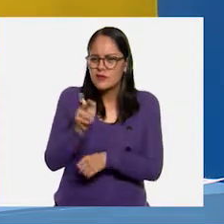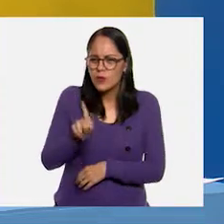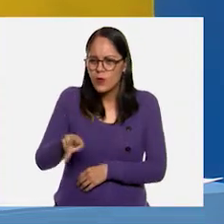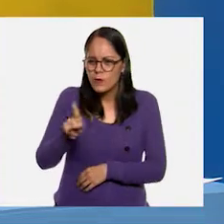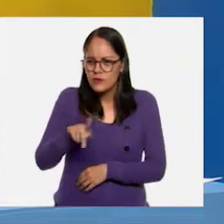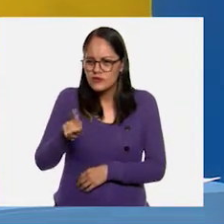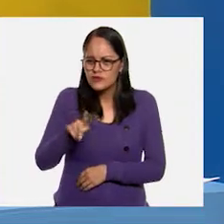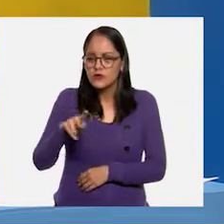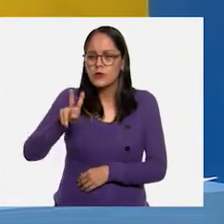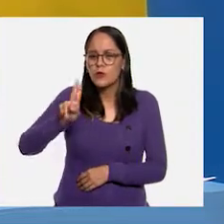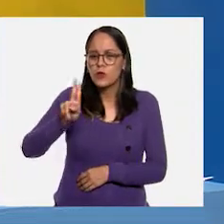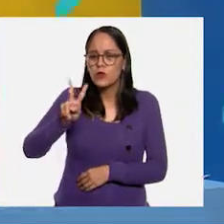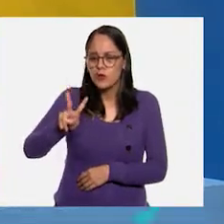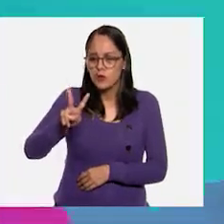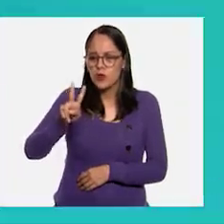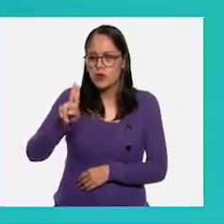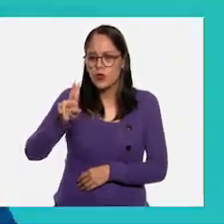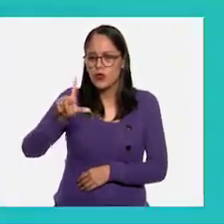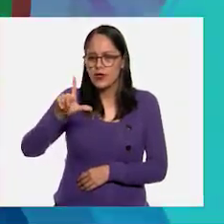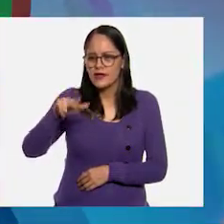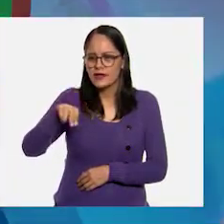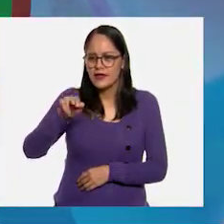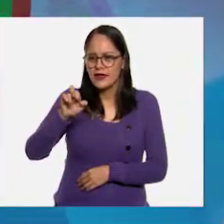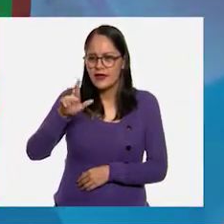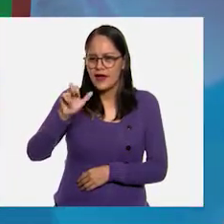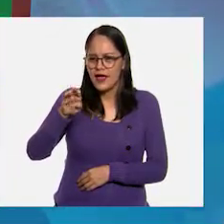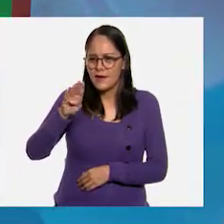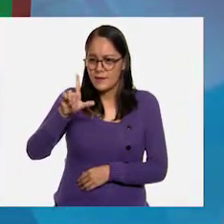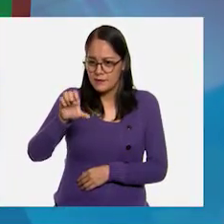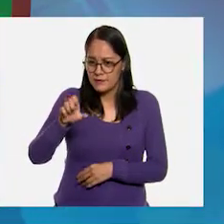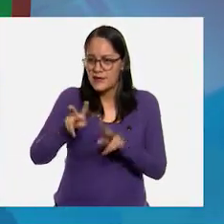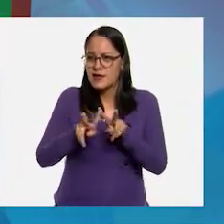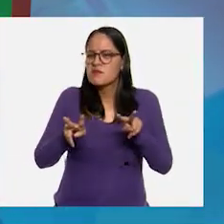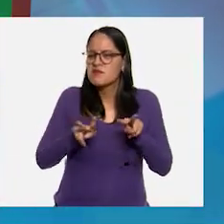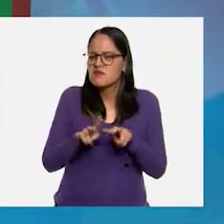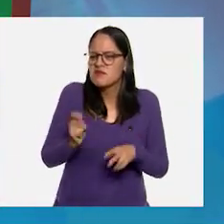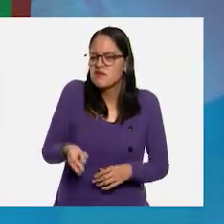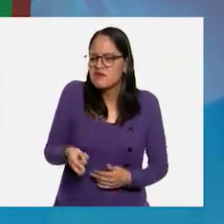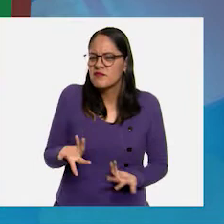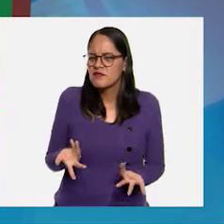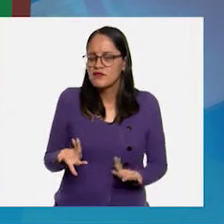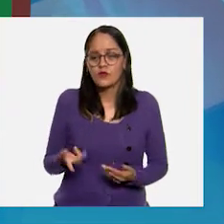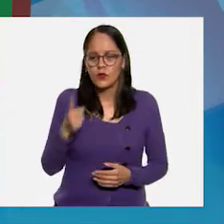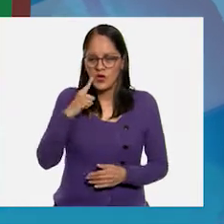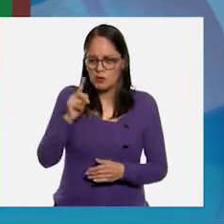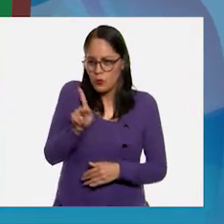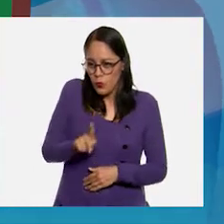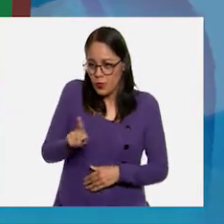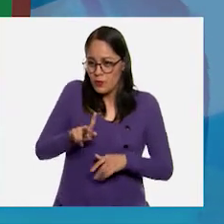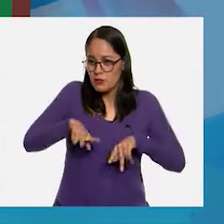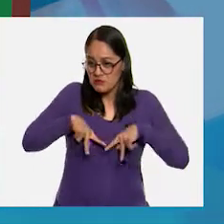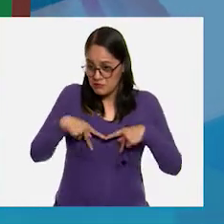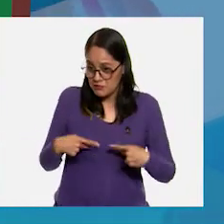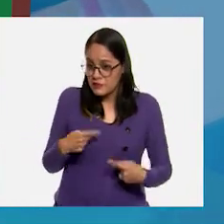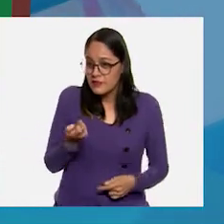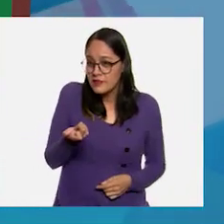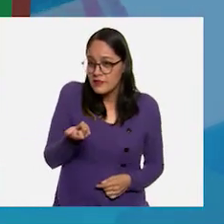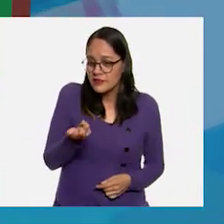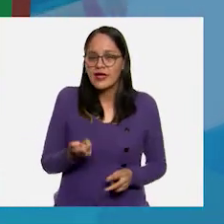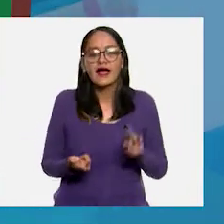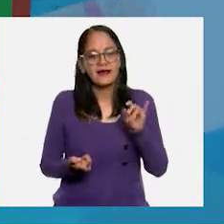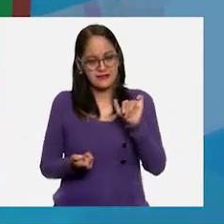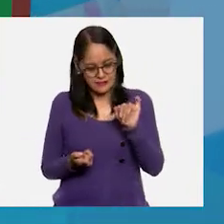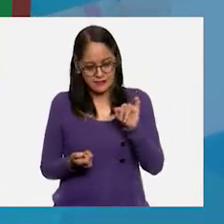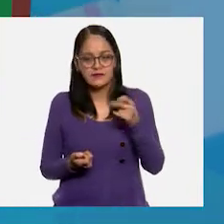Así es. Población vulnerable me suena frágil, pero ¿es una población frágil? Sí, es algo así,